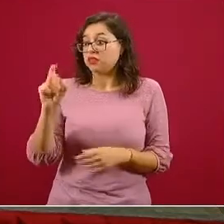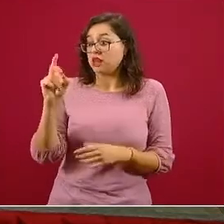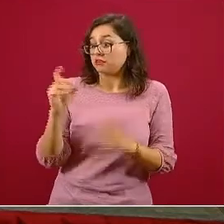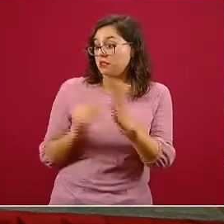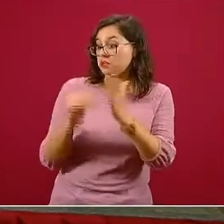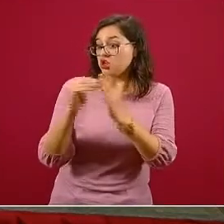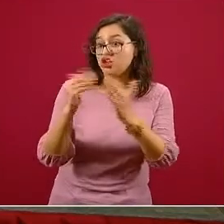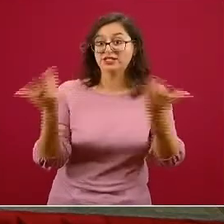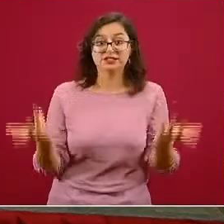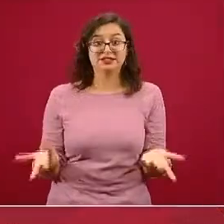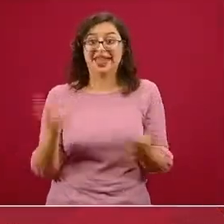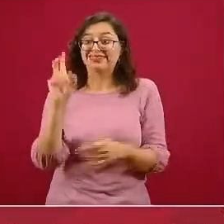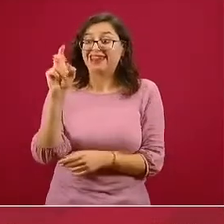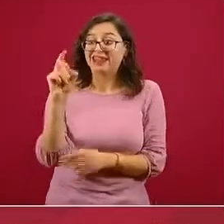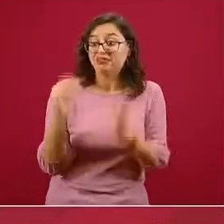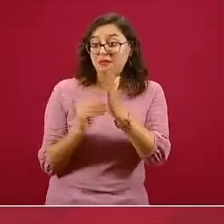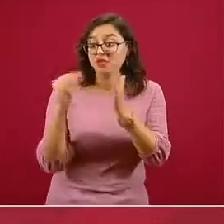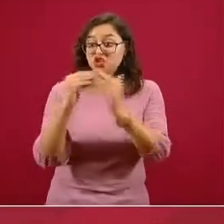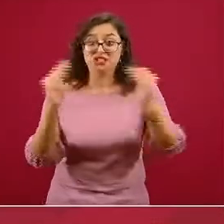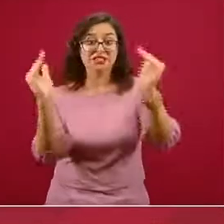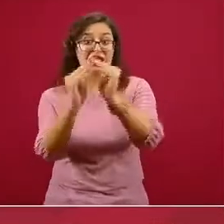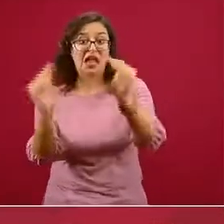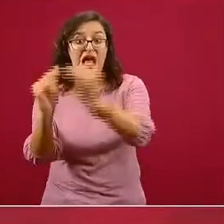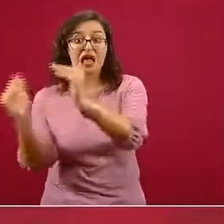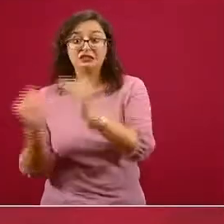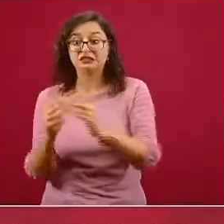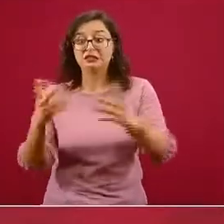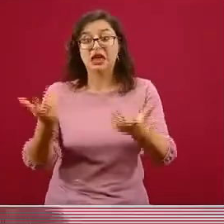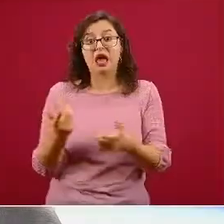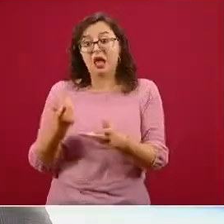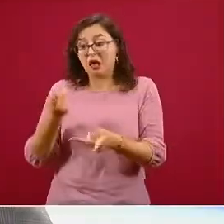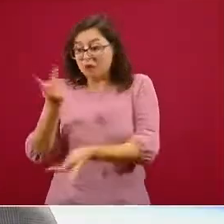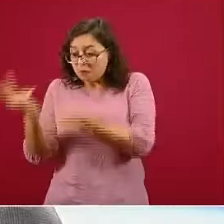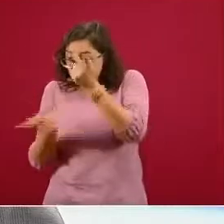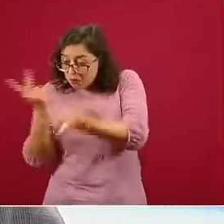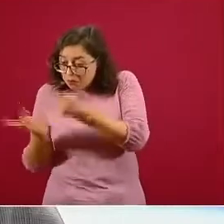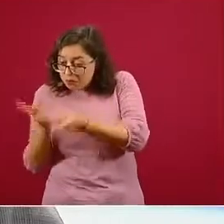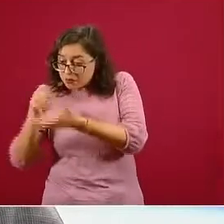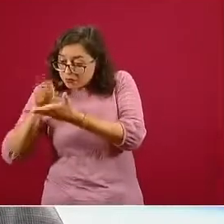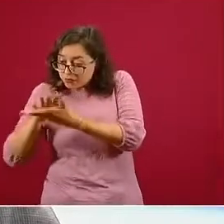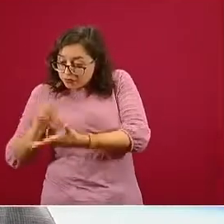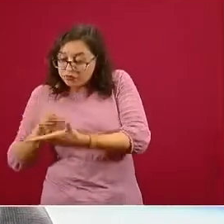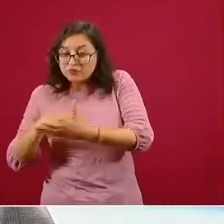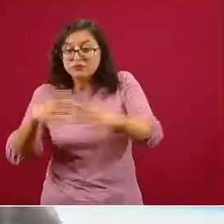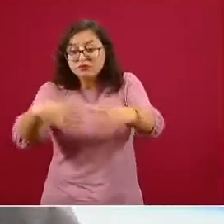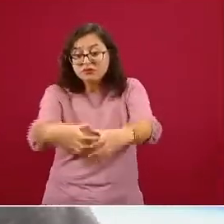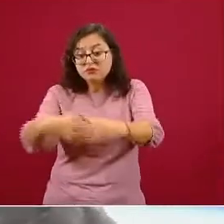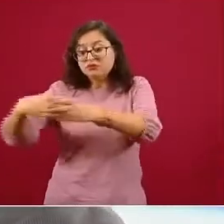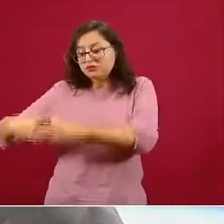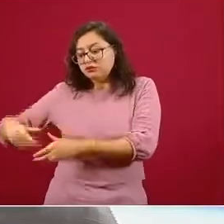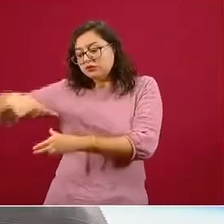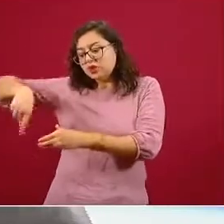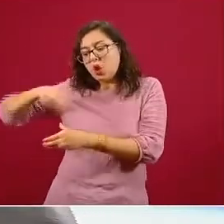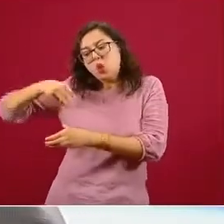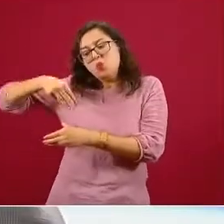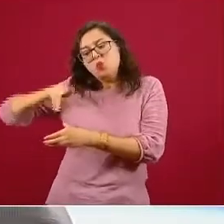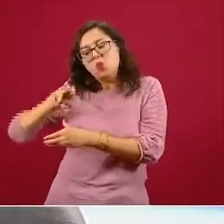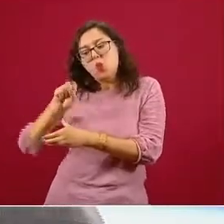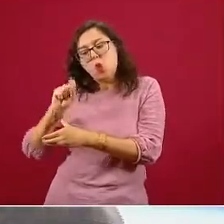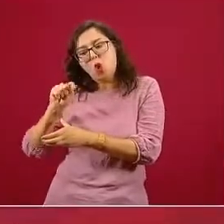de hogares. Entonces, así funcionan las encuestas, así funcionan incluso los censos. No es un asunto